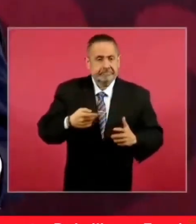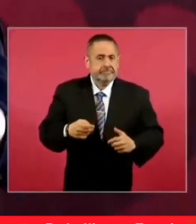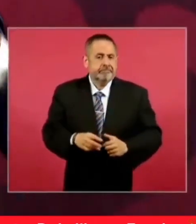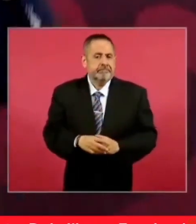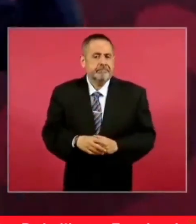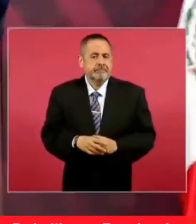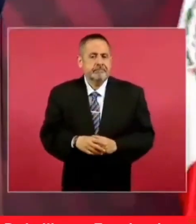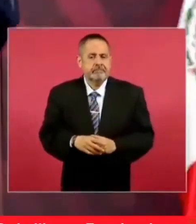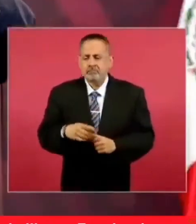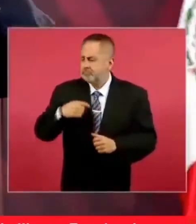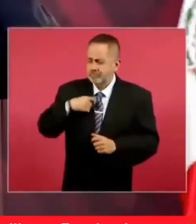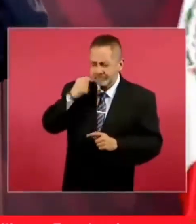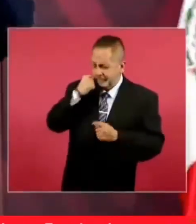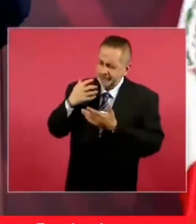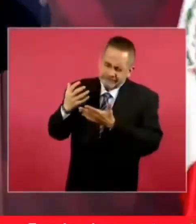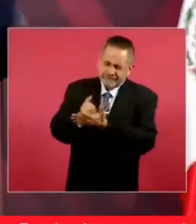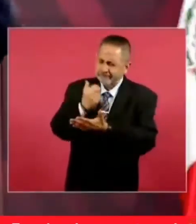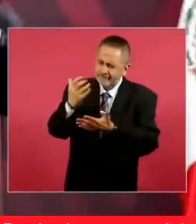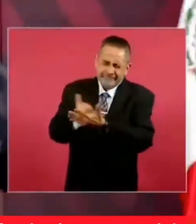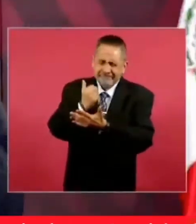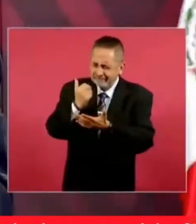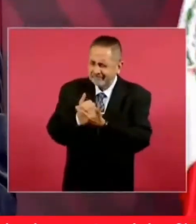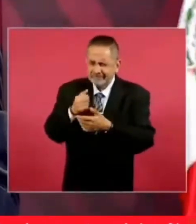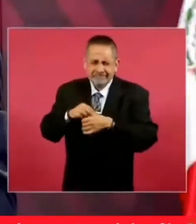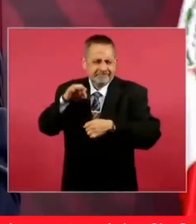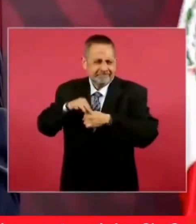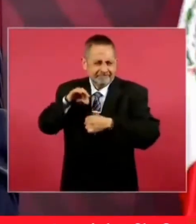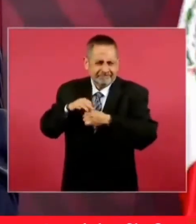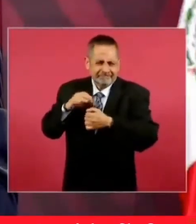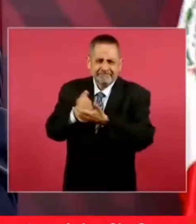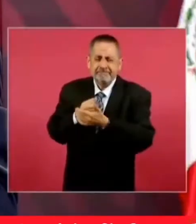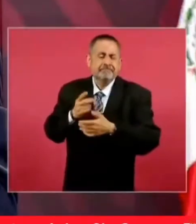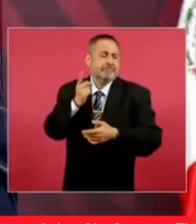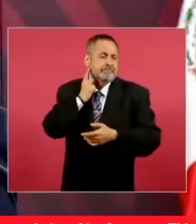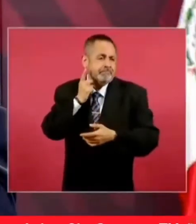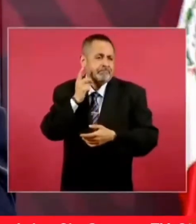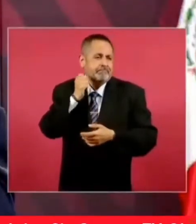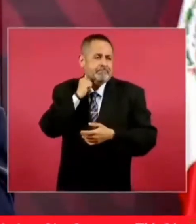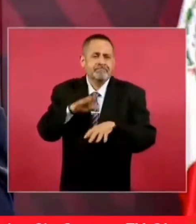es ganar, dicen los conservadores,